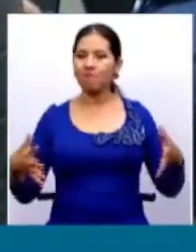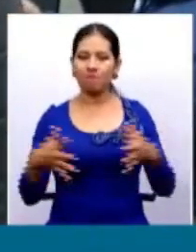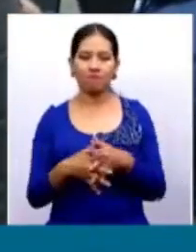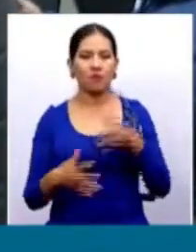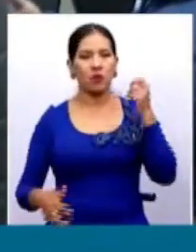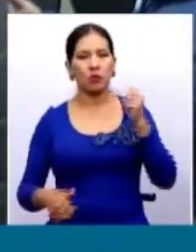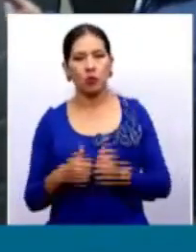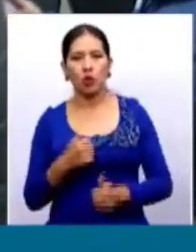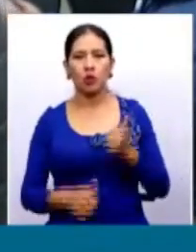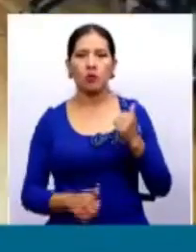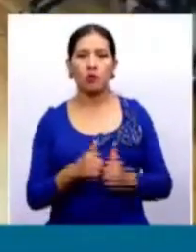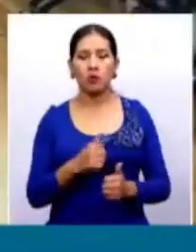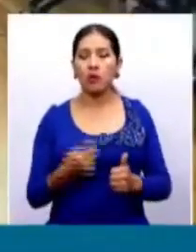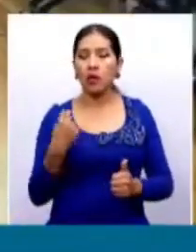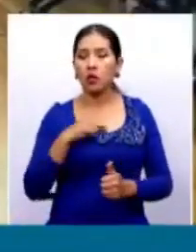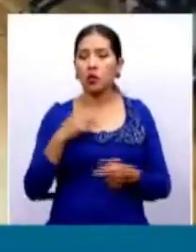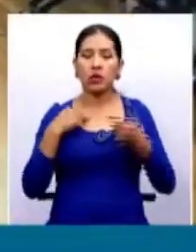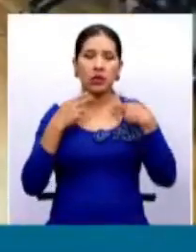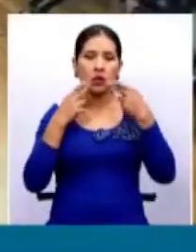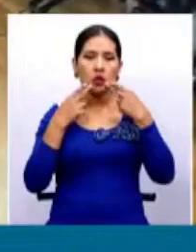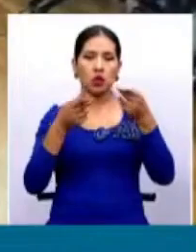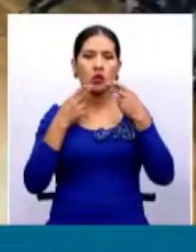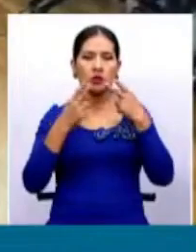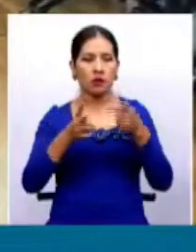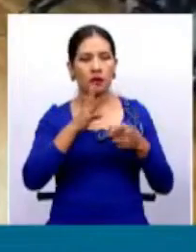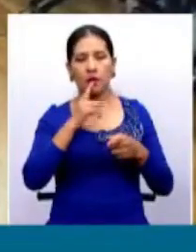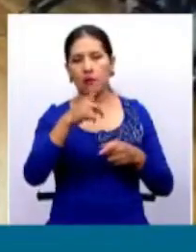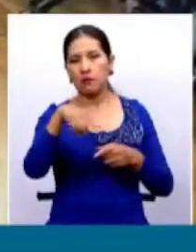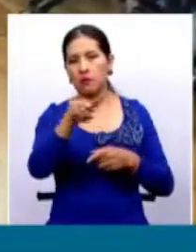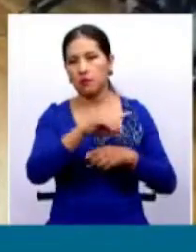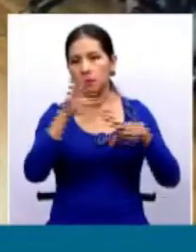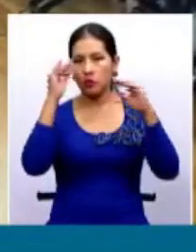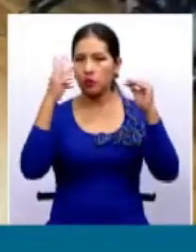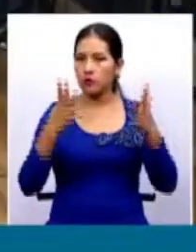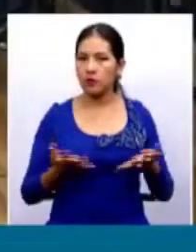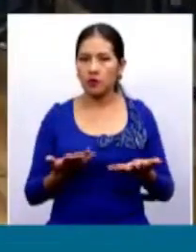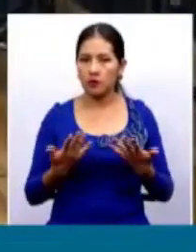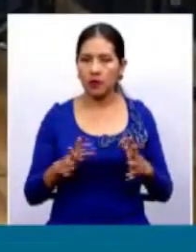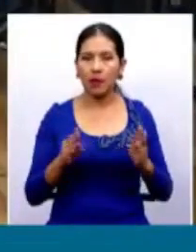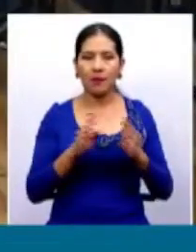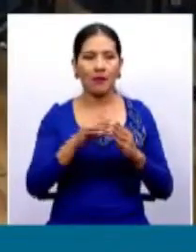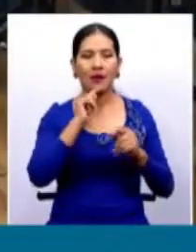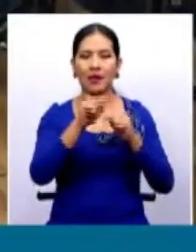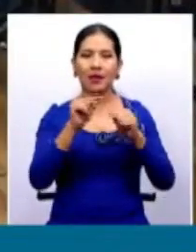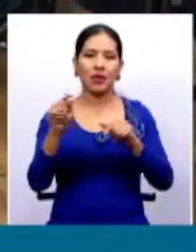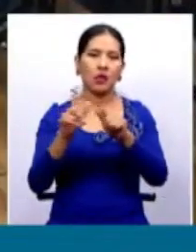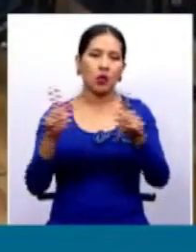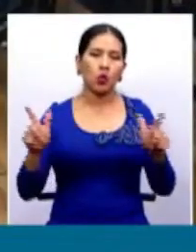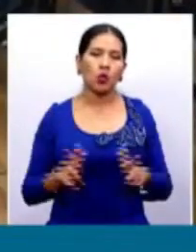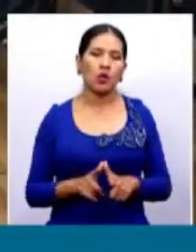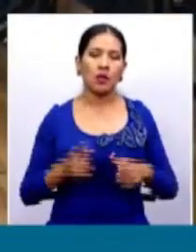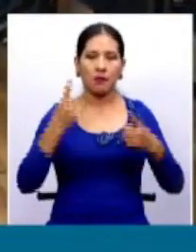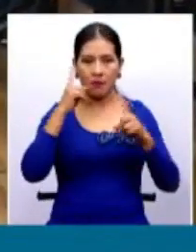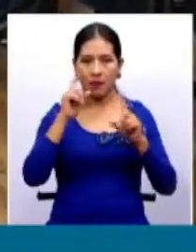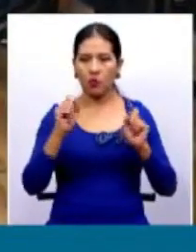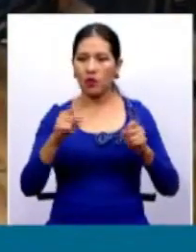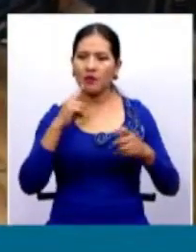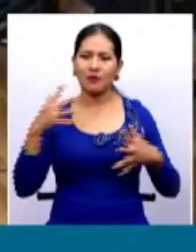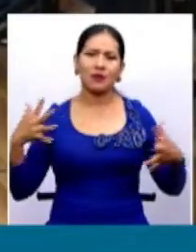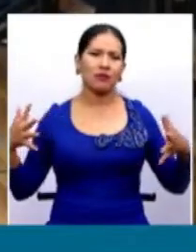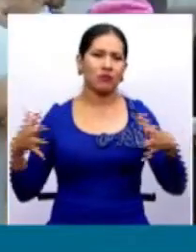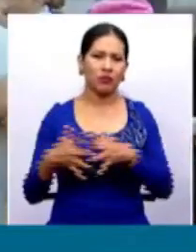están victimizándose por eso precisamente Ellos están en lugares para poder impedir